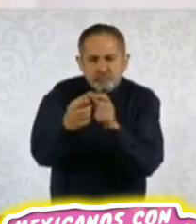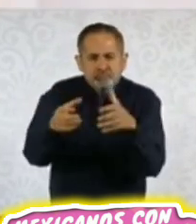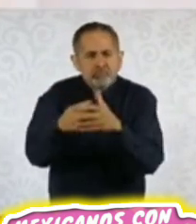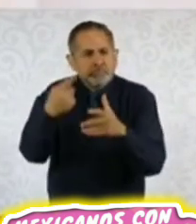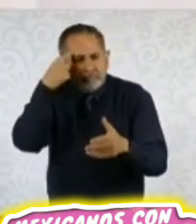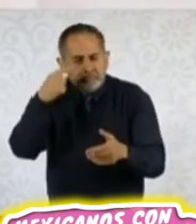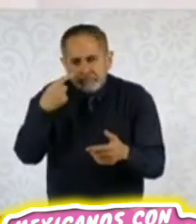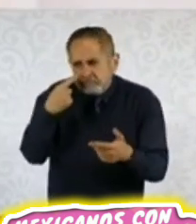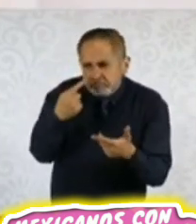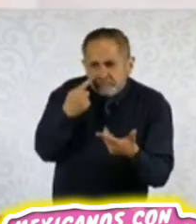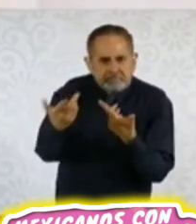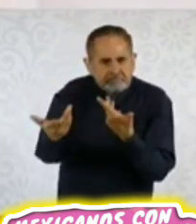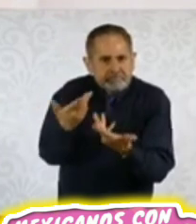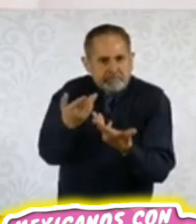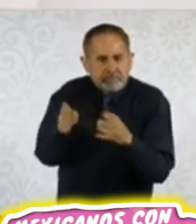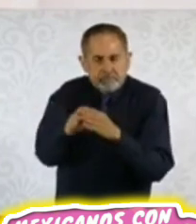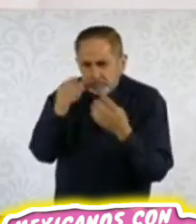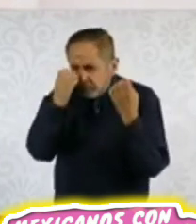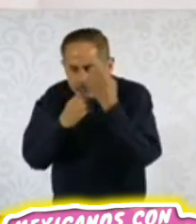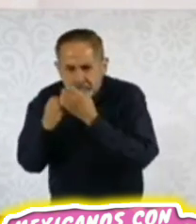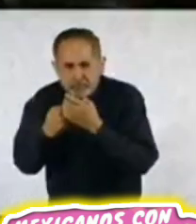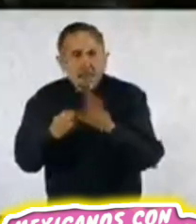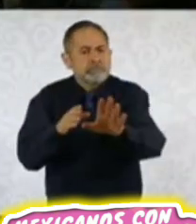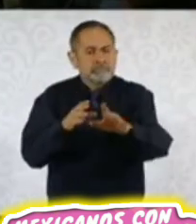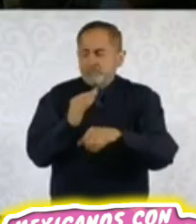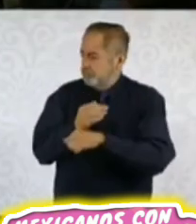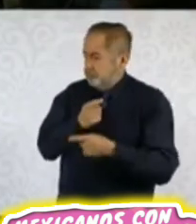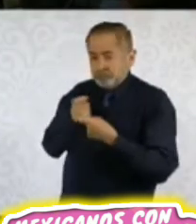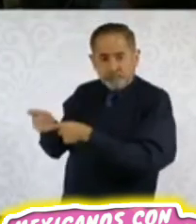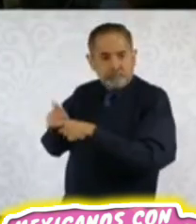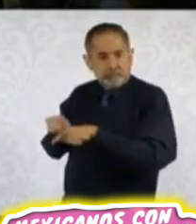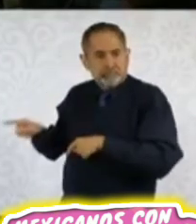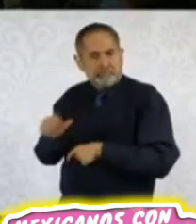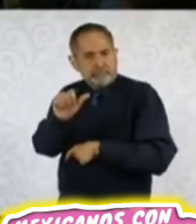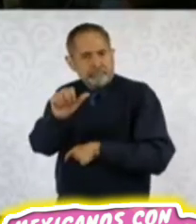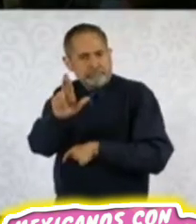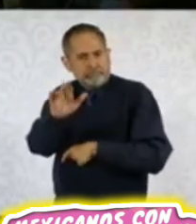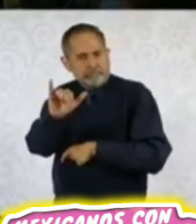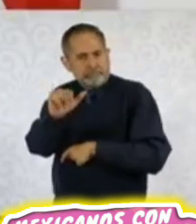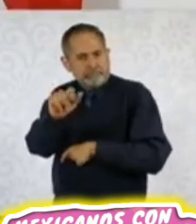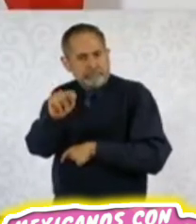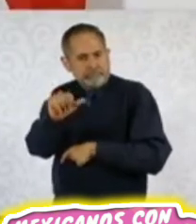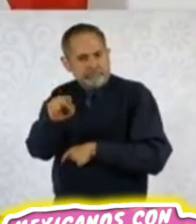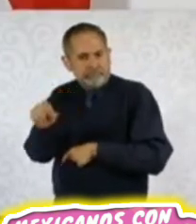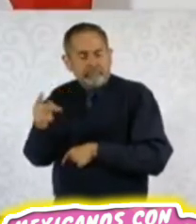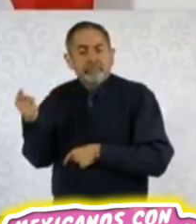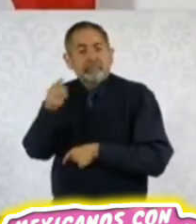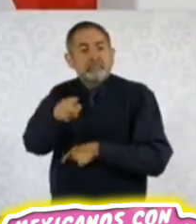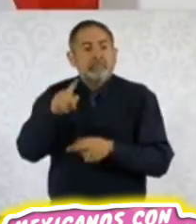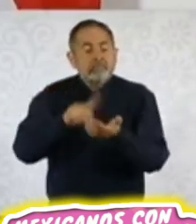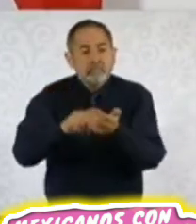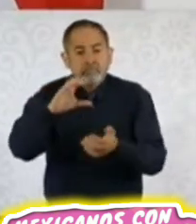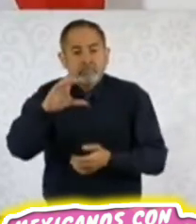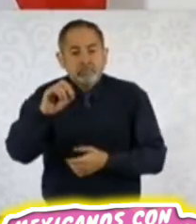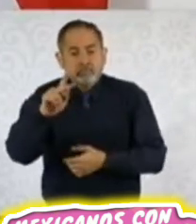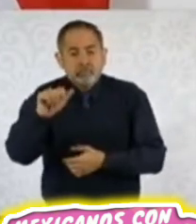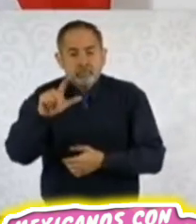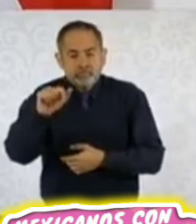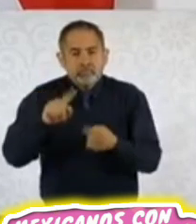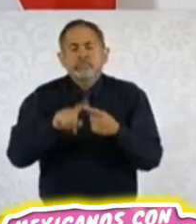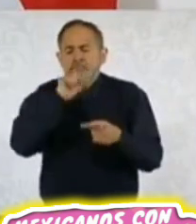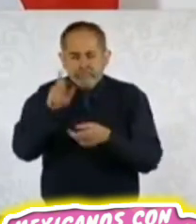esta evaluación y pues le encargo de una vez a Ariadna que vea lo de Copala y hoy hablamos también con